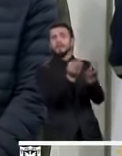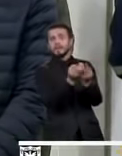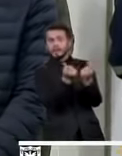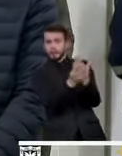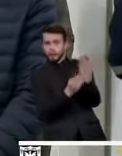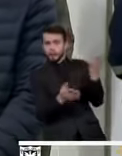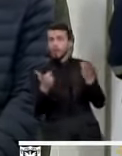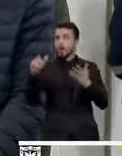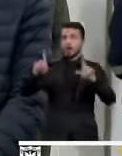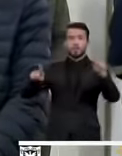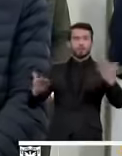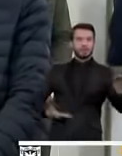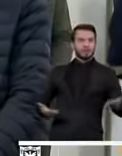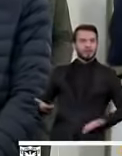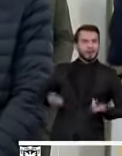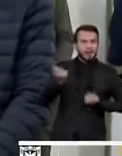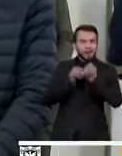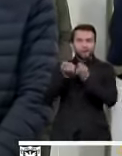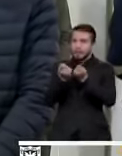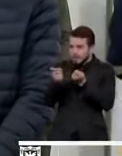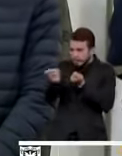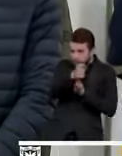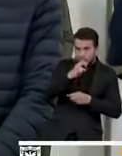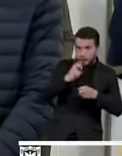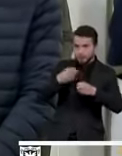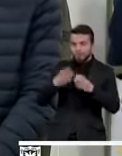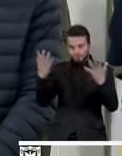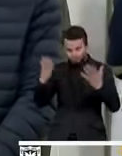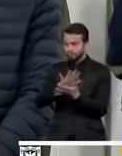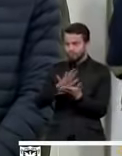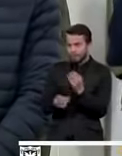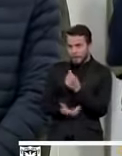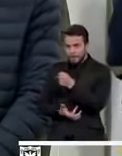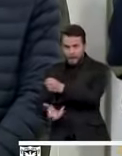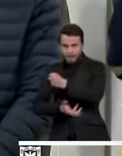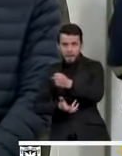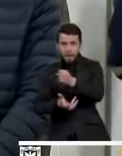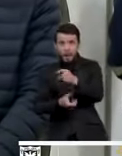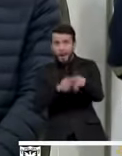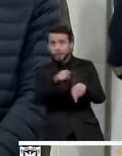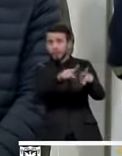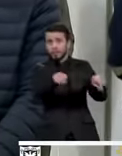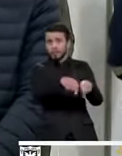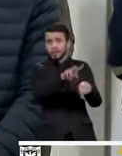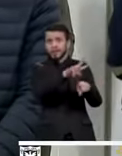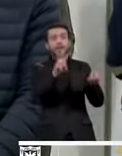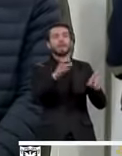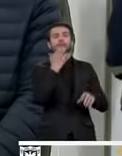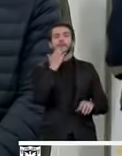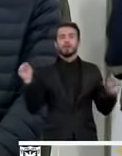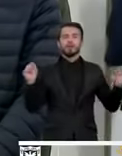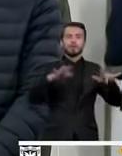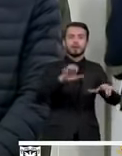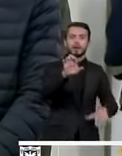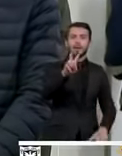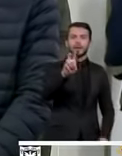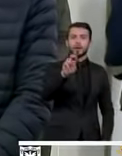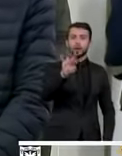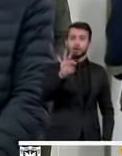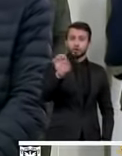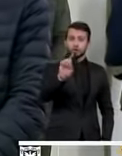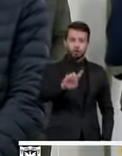cerrados, trabajando de la mano, particularmente con sector de espectáculo y de turismo. Hoy, por ejemplo, anunciamos ser el primer departamento del